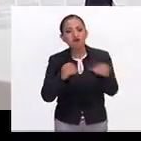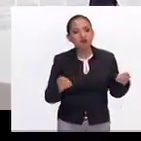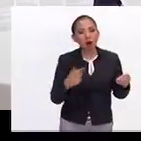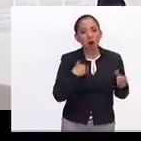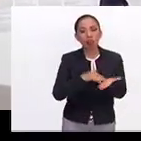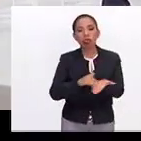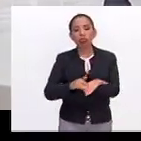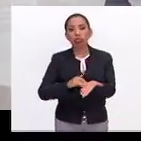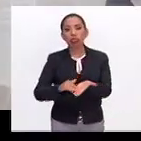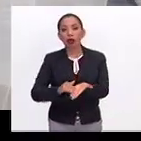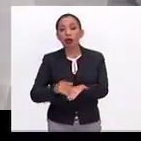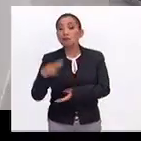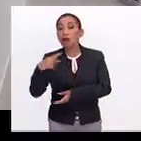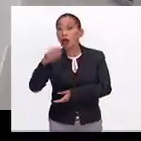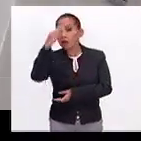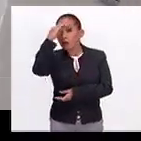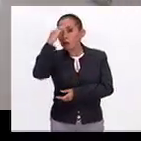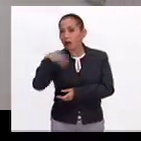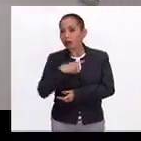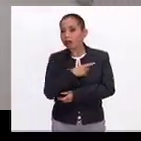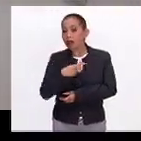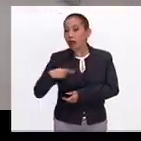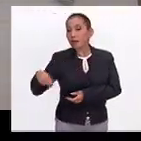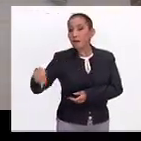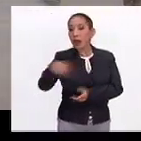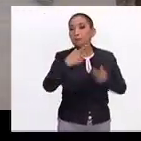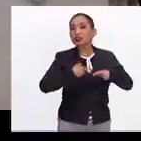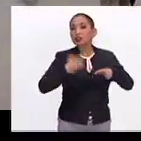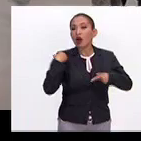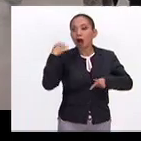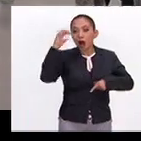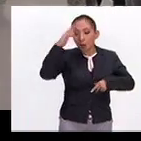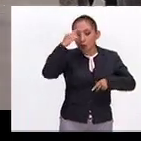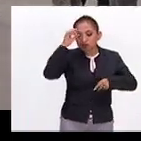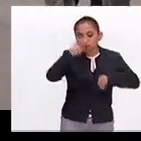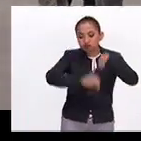Pero la memoria debe de ser construida por el individuo,